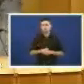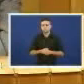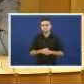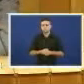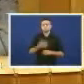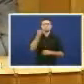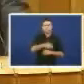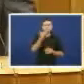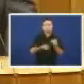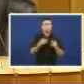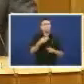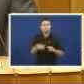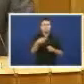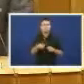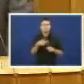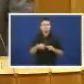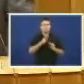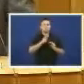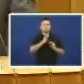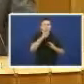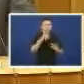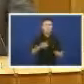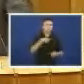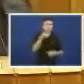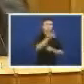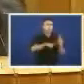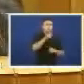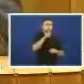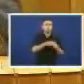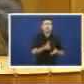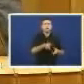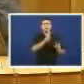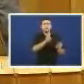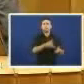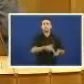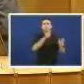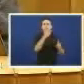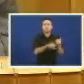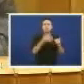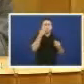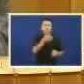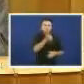económicas do Partido Popular e ninguna benciñancia ideológica cas que promove o Bloque Nacionalista Galego.